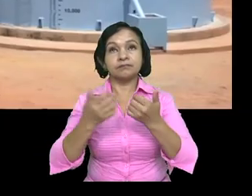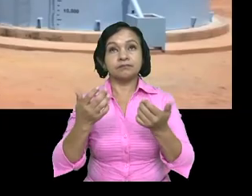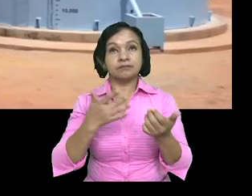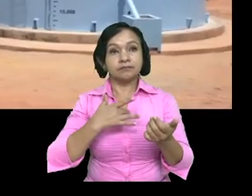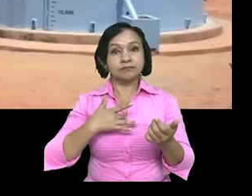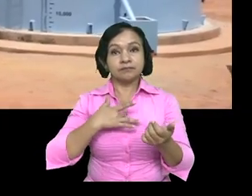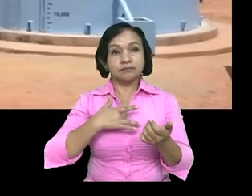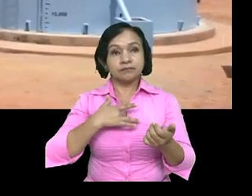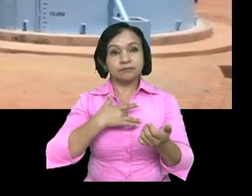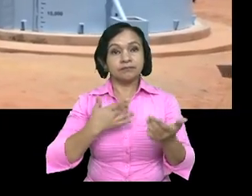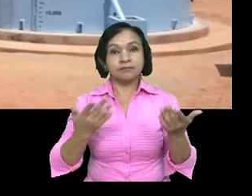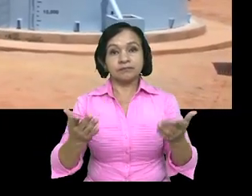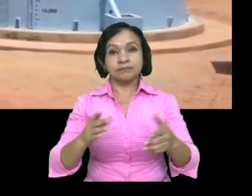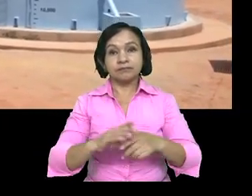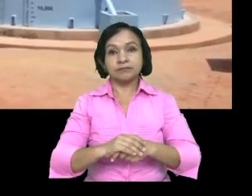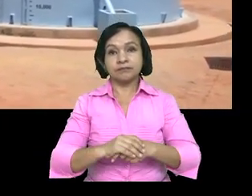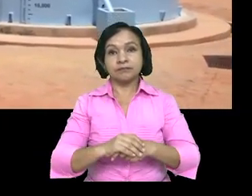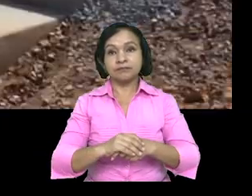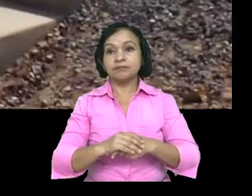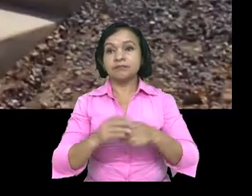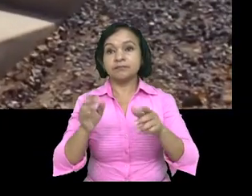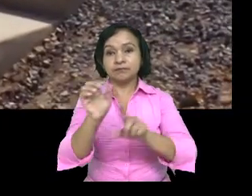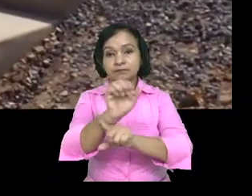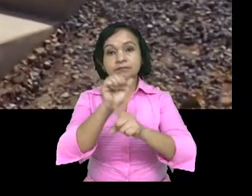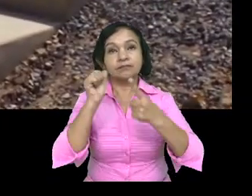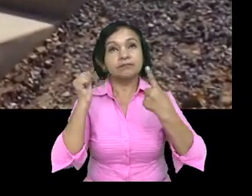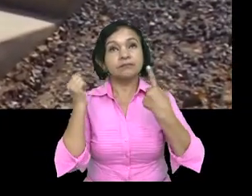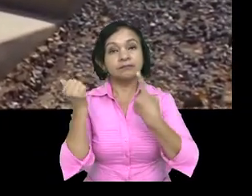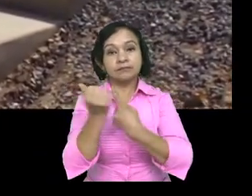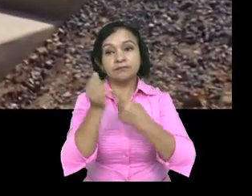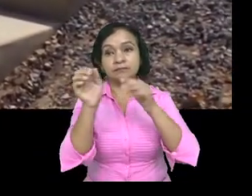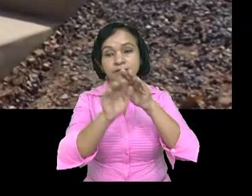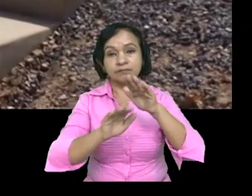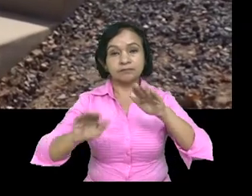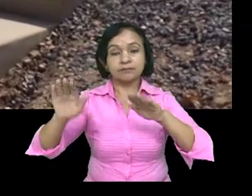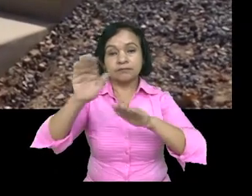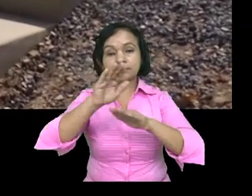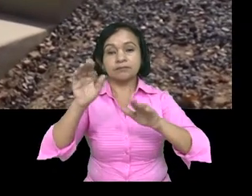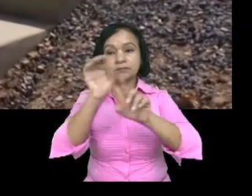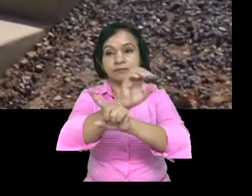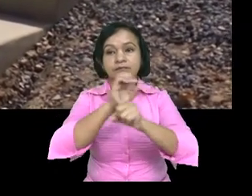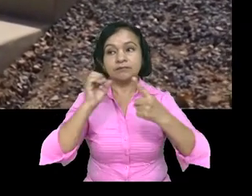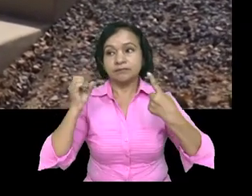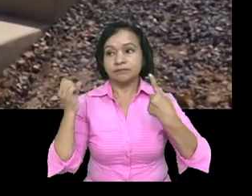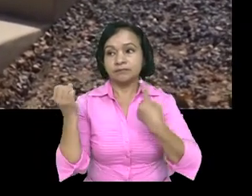síntesis, en esas asambleas lo que más pesa es la parte organizativa.